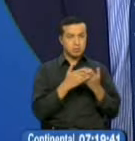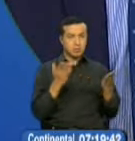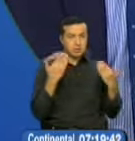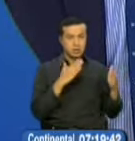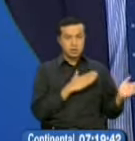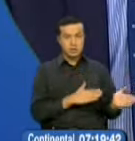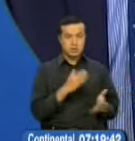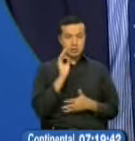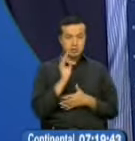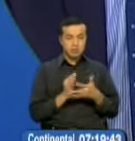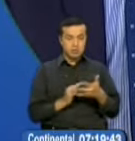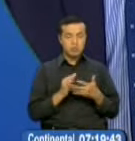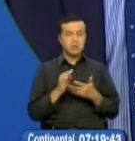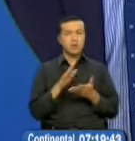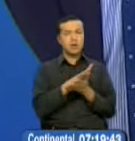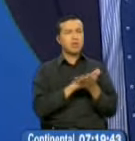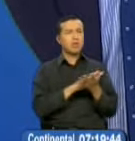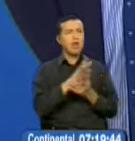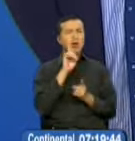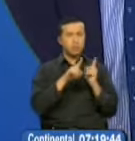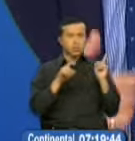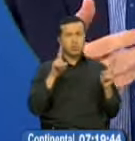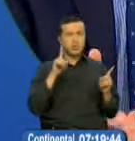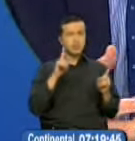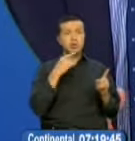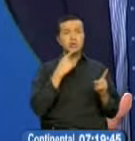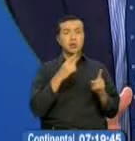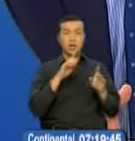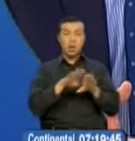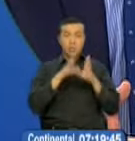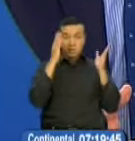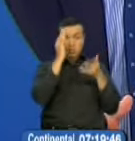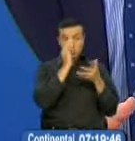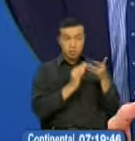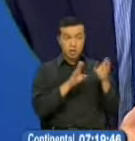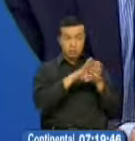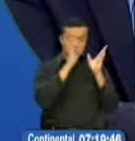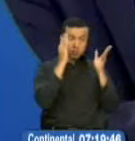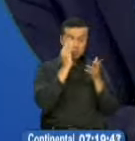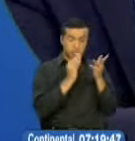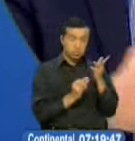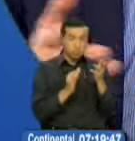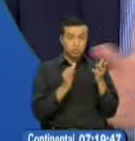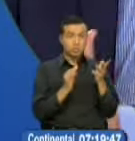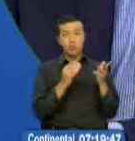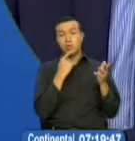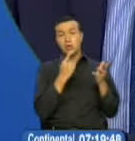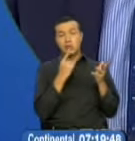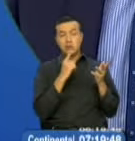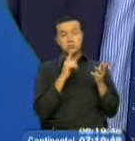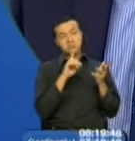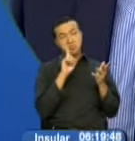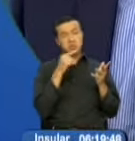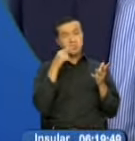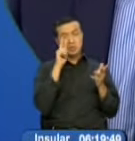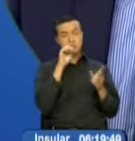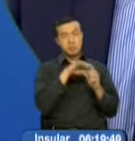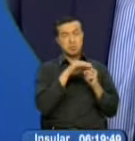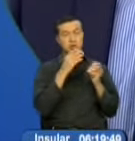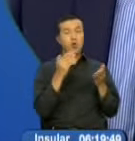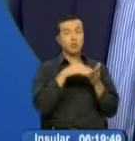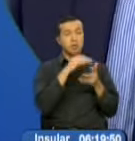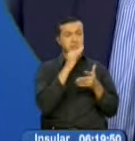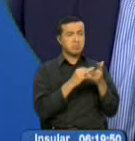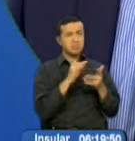Pero igual se ha generado la polémica, y la polémica ya no es de la apertura de esas urnas, del cuento de ese más de 1.200.000